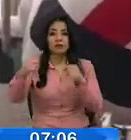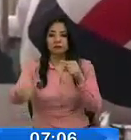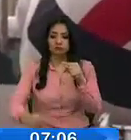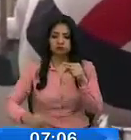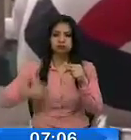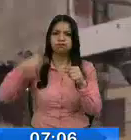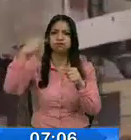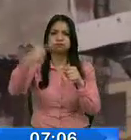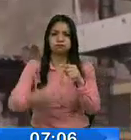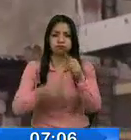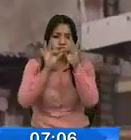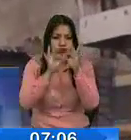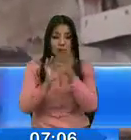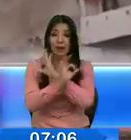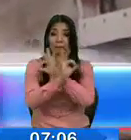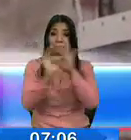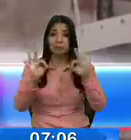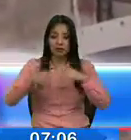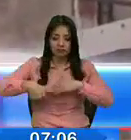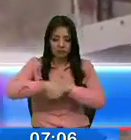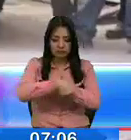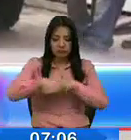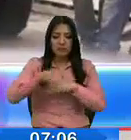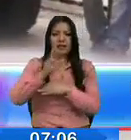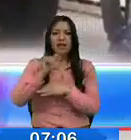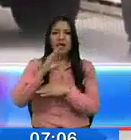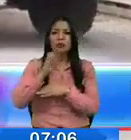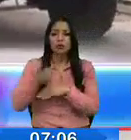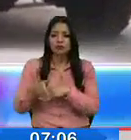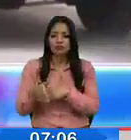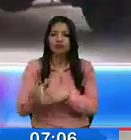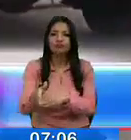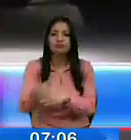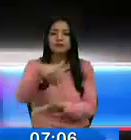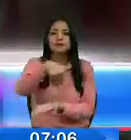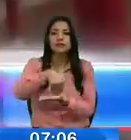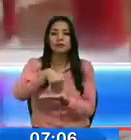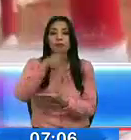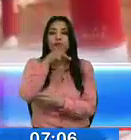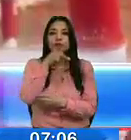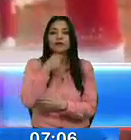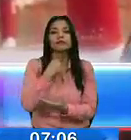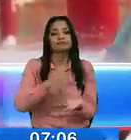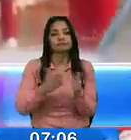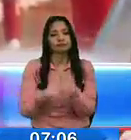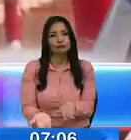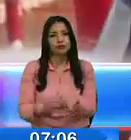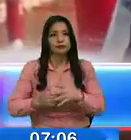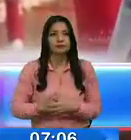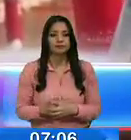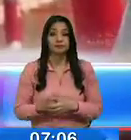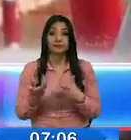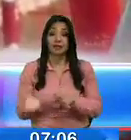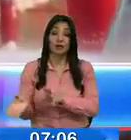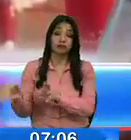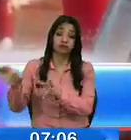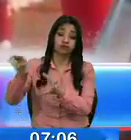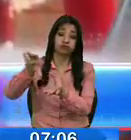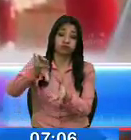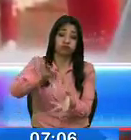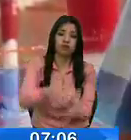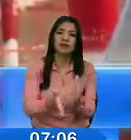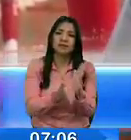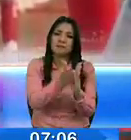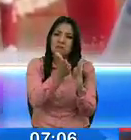en una maquinaria en las calles Ricaurte y Córdoba, en el centro de Puerto Viejo. Luego de que vierten el hormigón, de que entreguen el hormigón, hacen